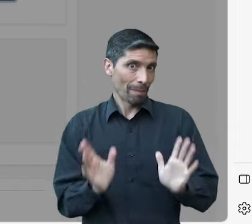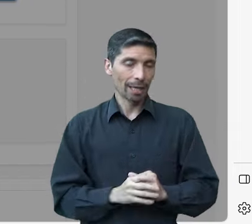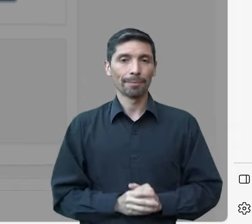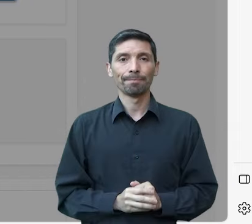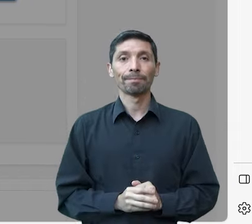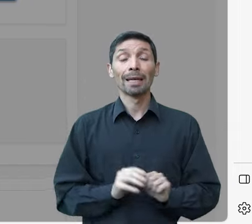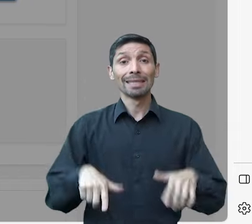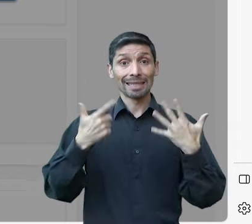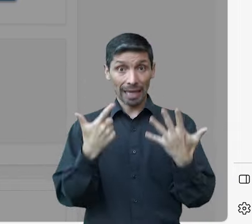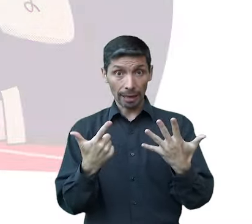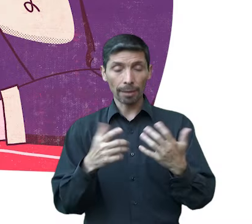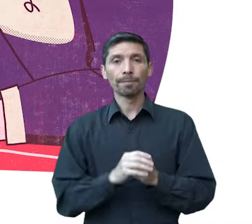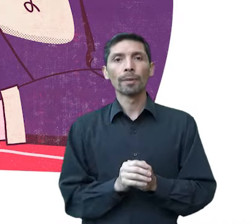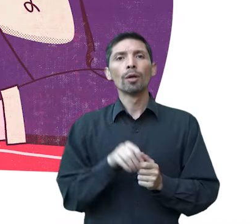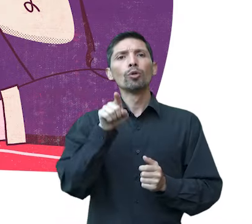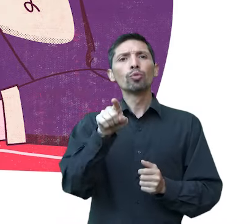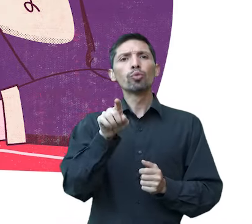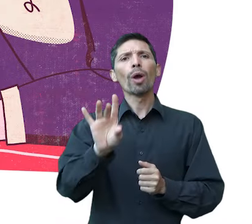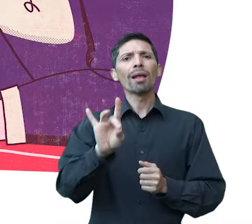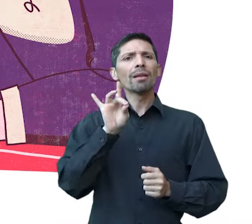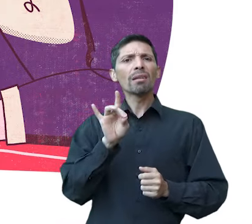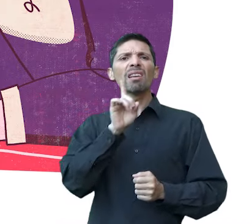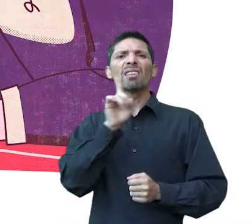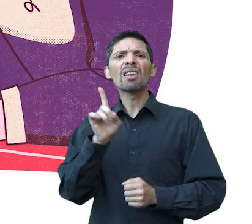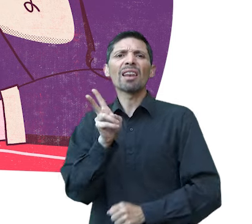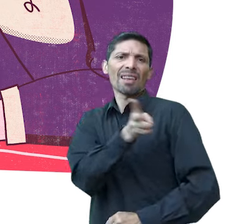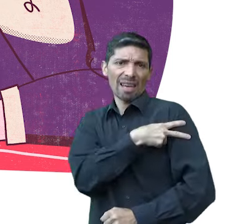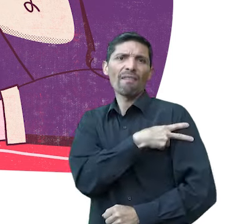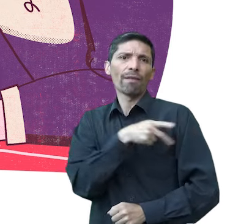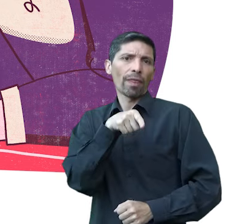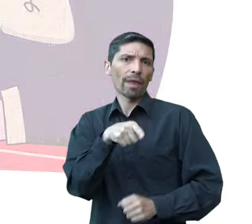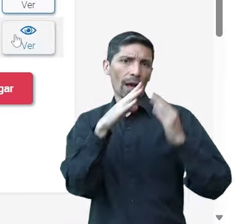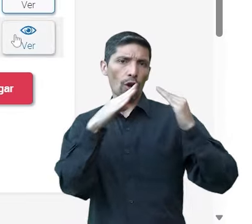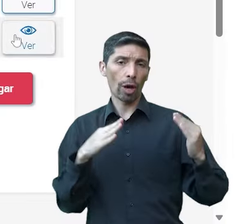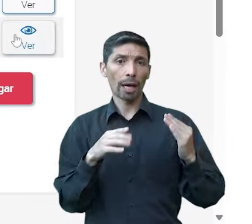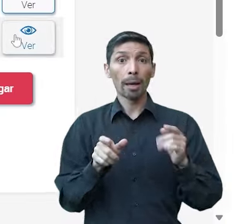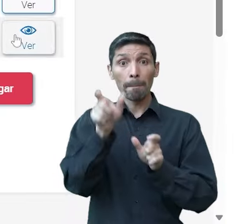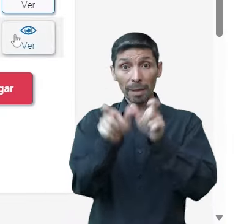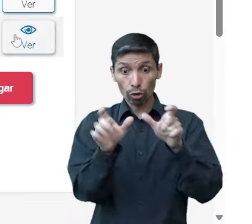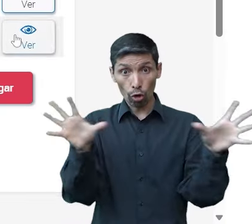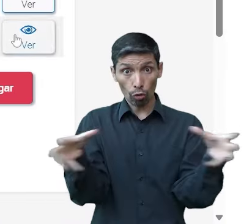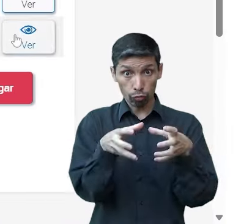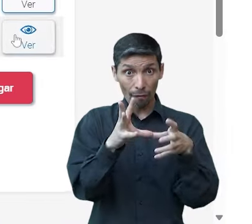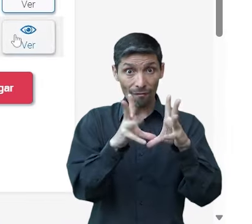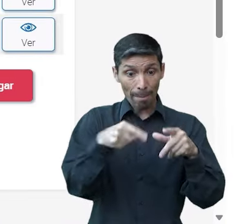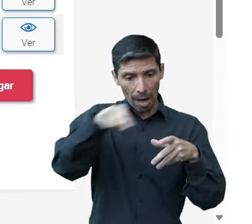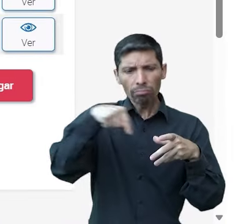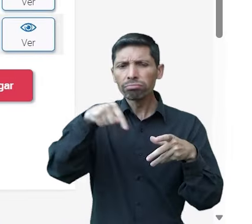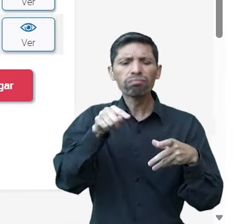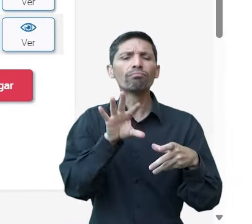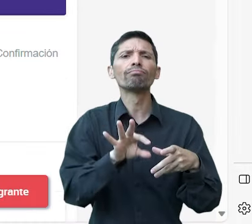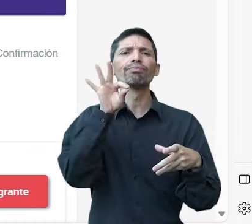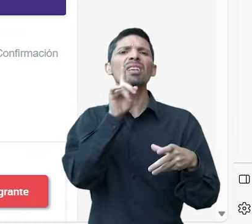de tu grupo familiar. Paso número 7. Selecciona la jefatura de tu hogar. Selecciona de entre las personas